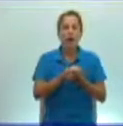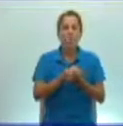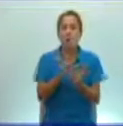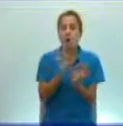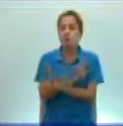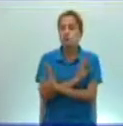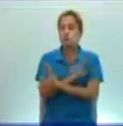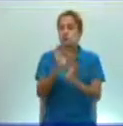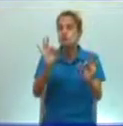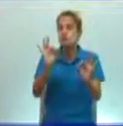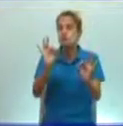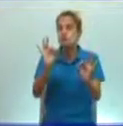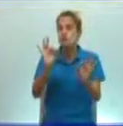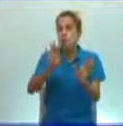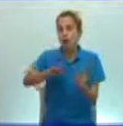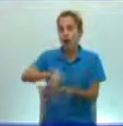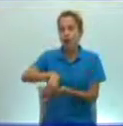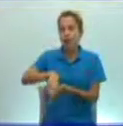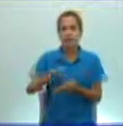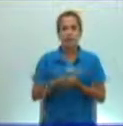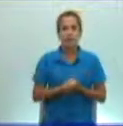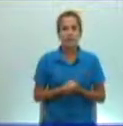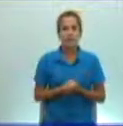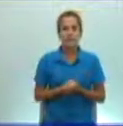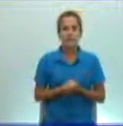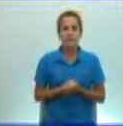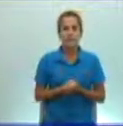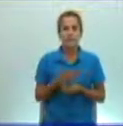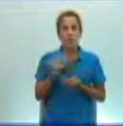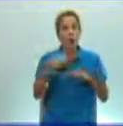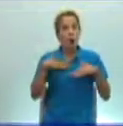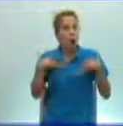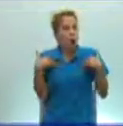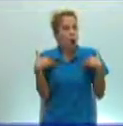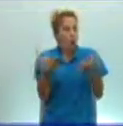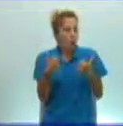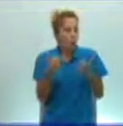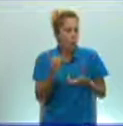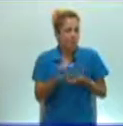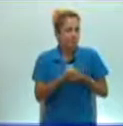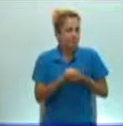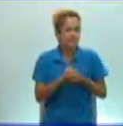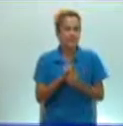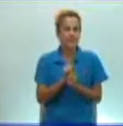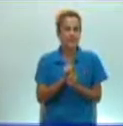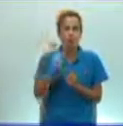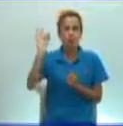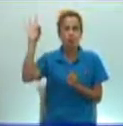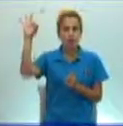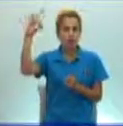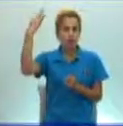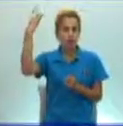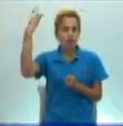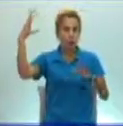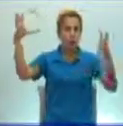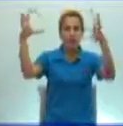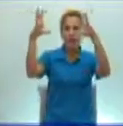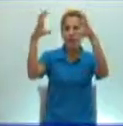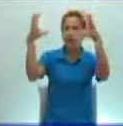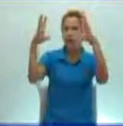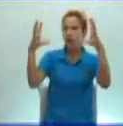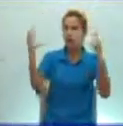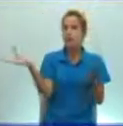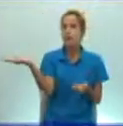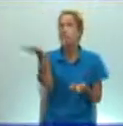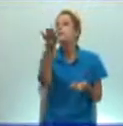que nunca te dará la espalda. Y como buenos amigos, el sol, la nube y el